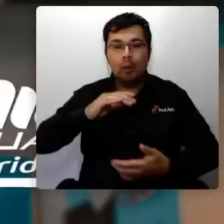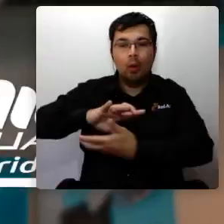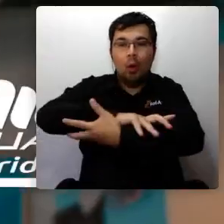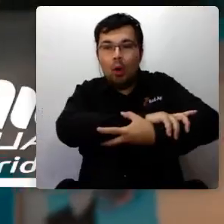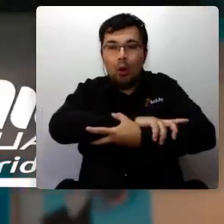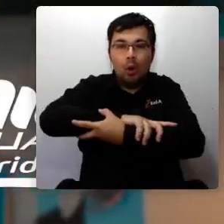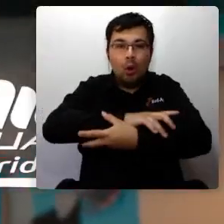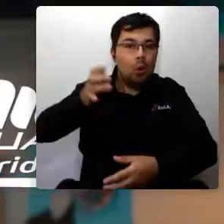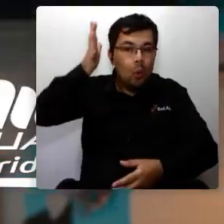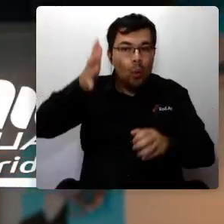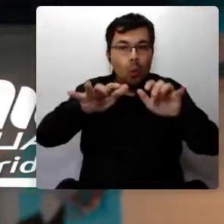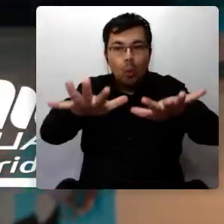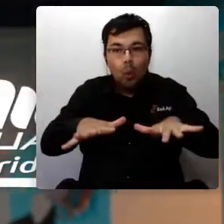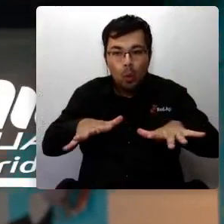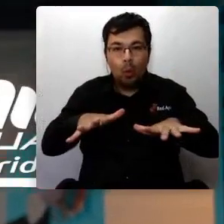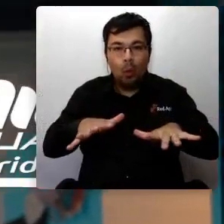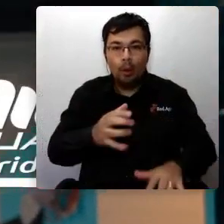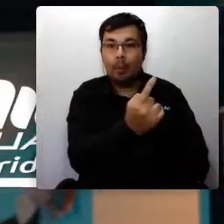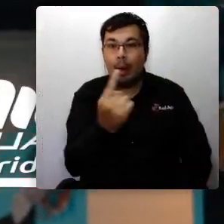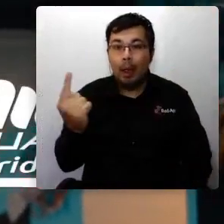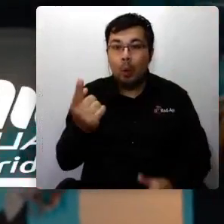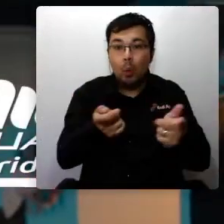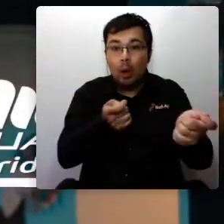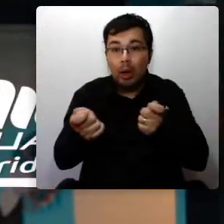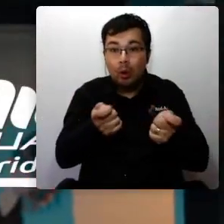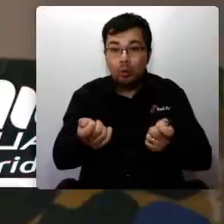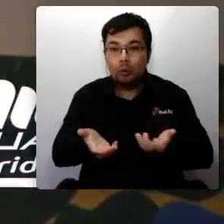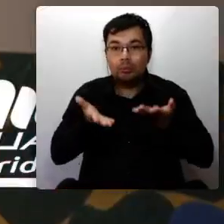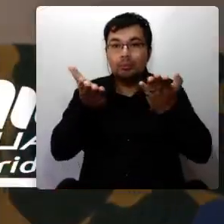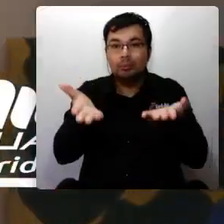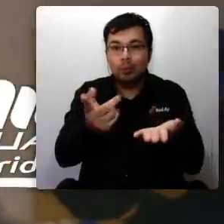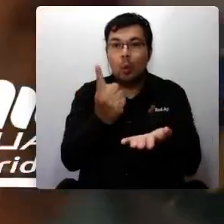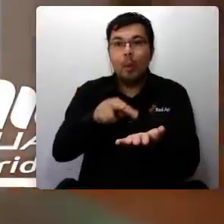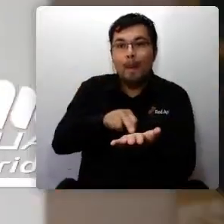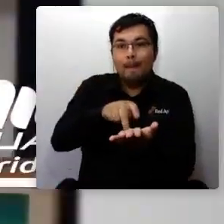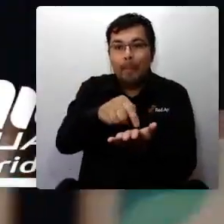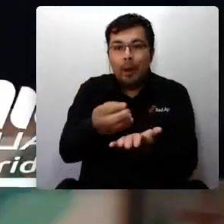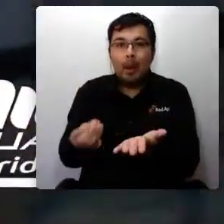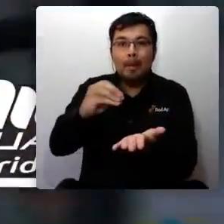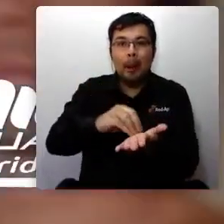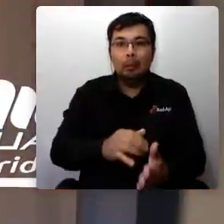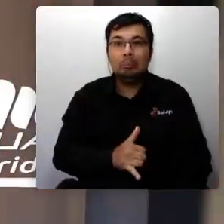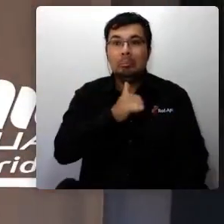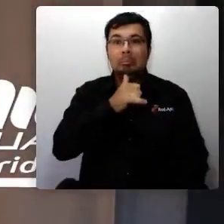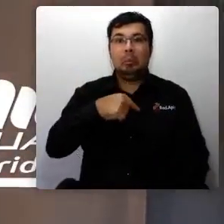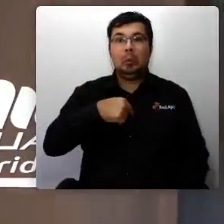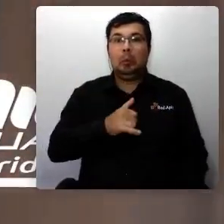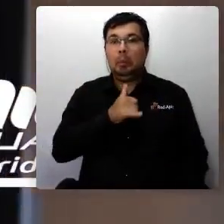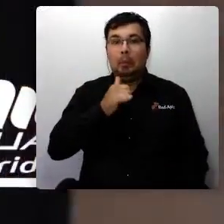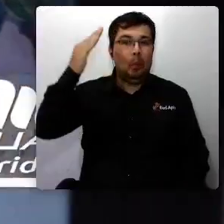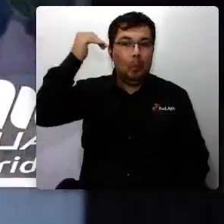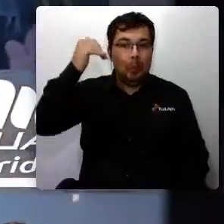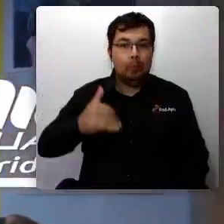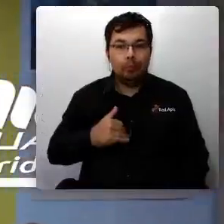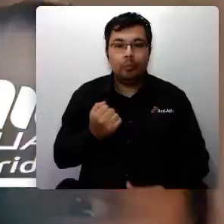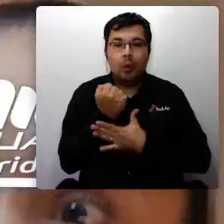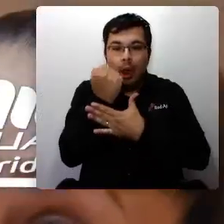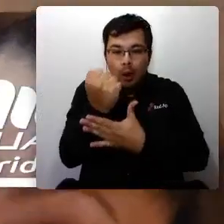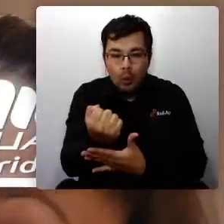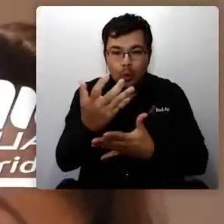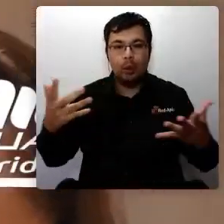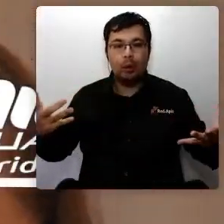allá. Y yo no lo sabía. Ayudamos a las pymes a cumplir con la normativa legal vigente en materias